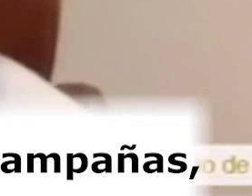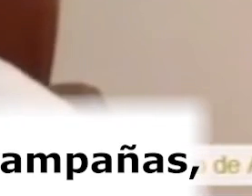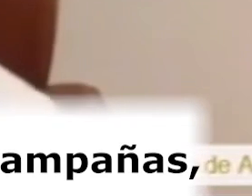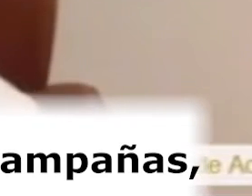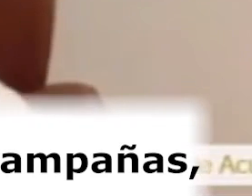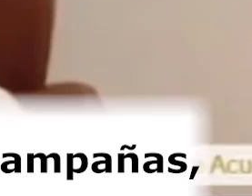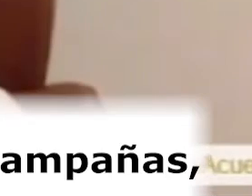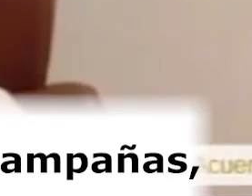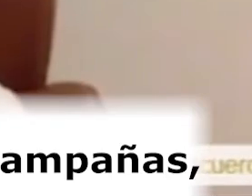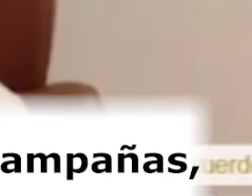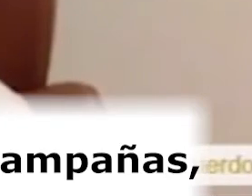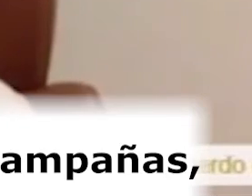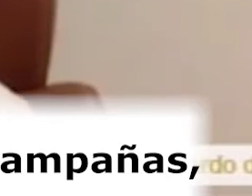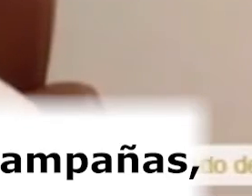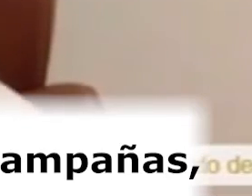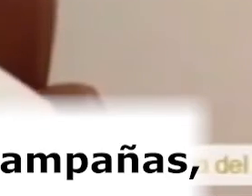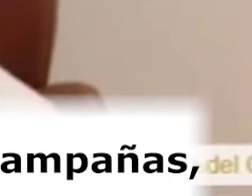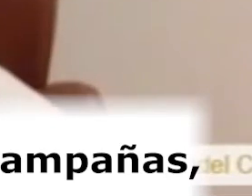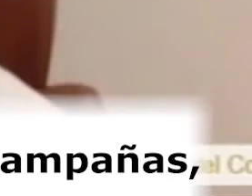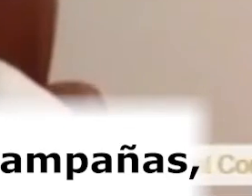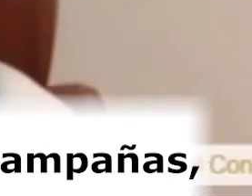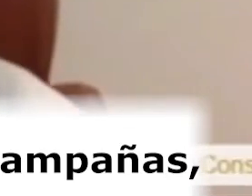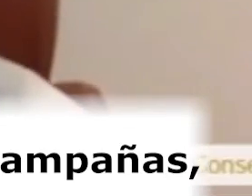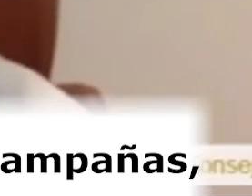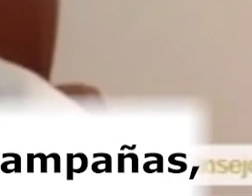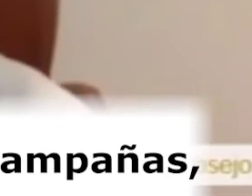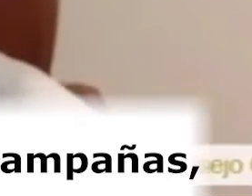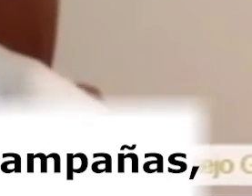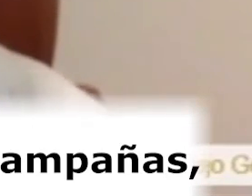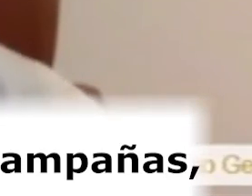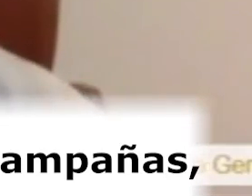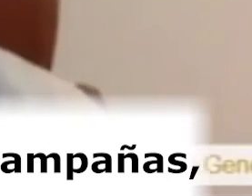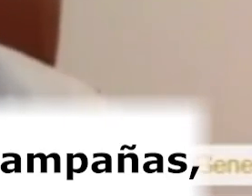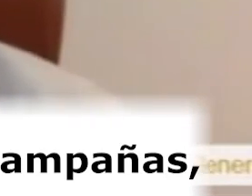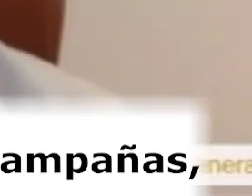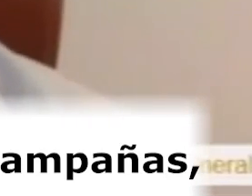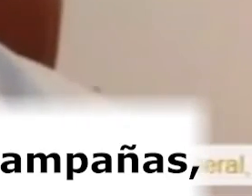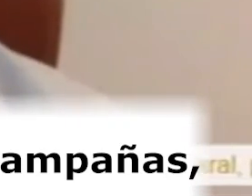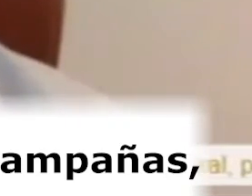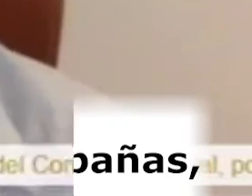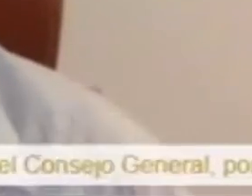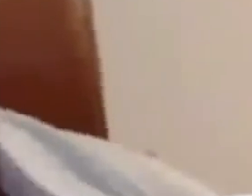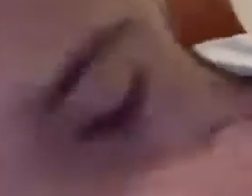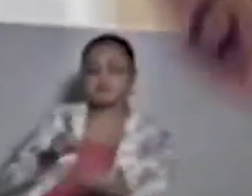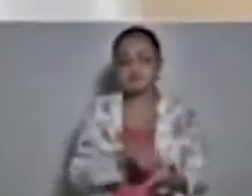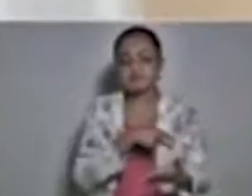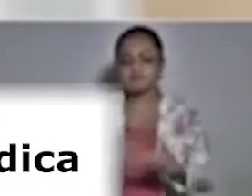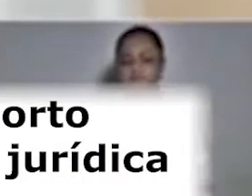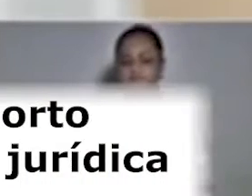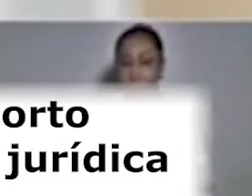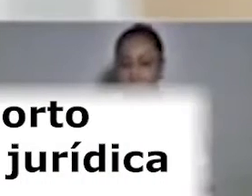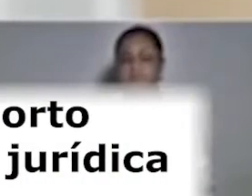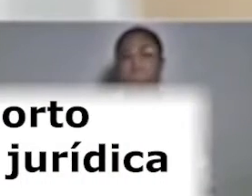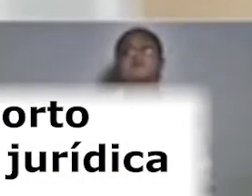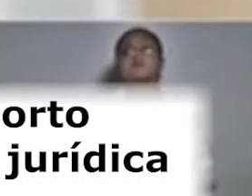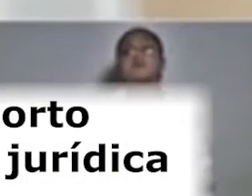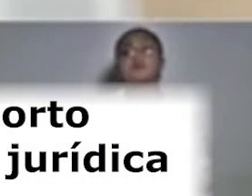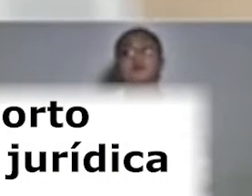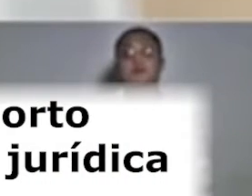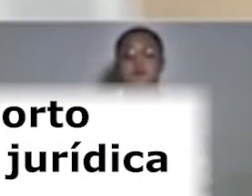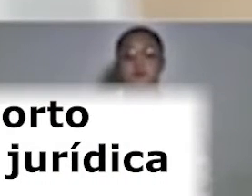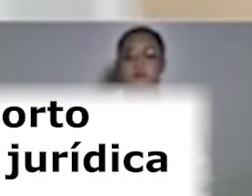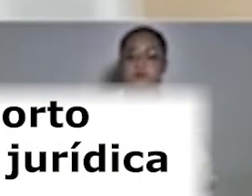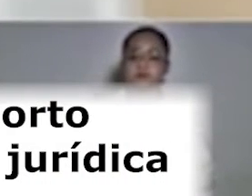desfasado, en el cual imita que se inicie la campaña hasta después que hayan sido registrados los candidatos. Porque hoy hay un acuerdo general